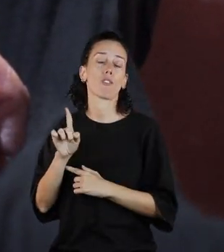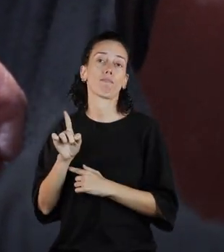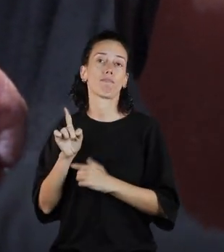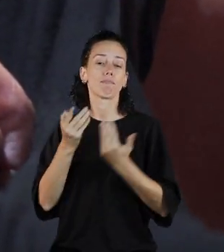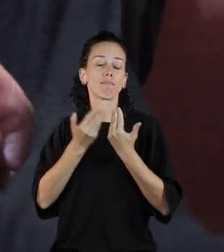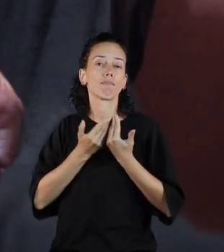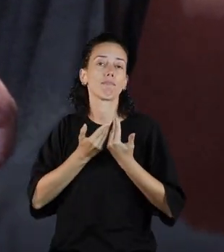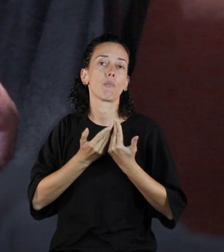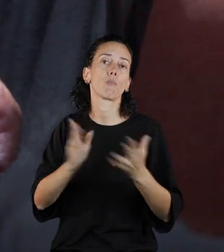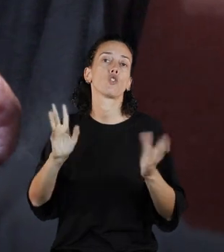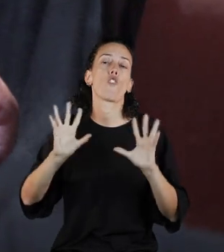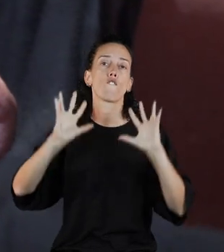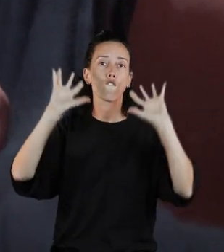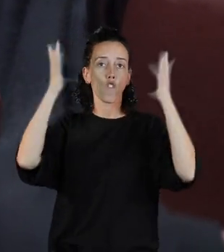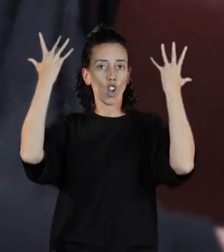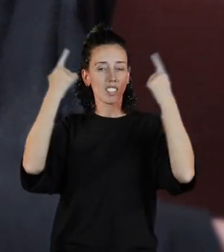Pero